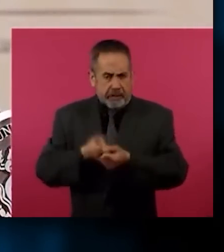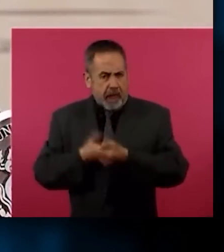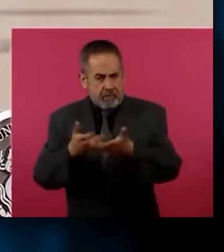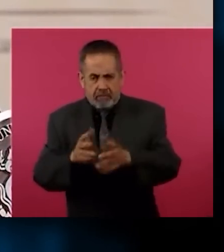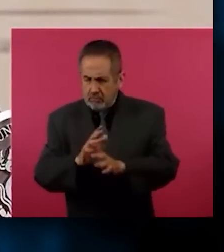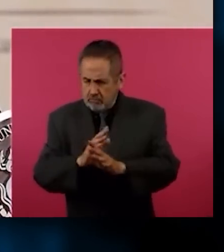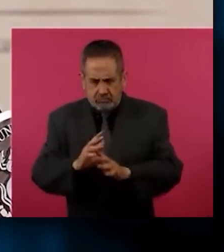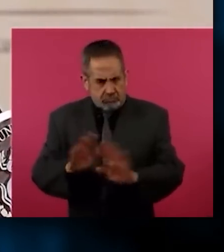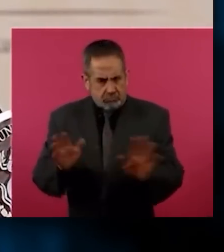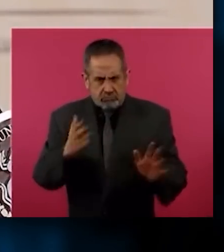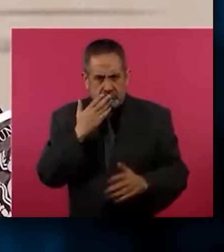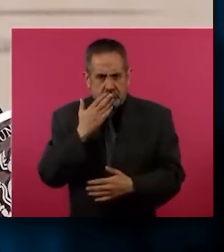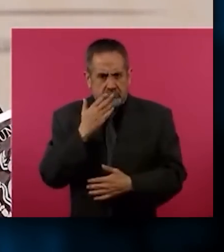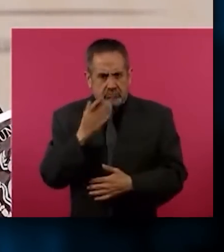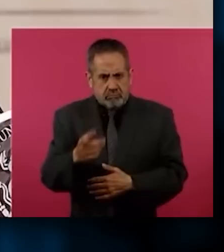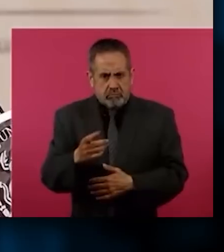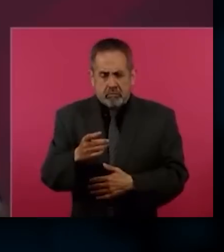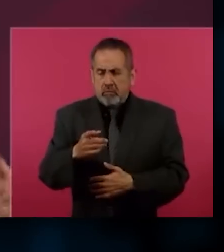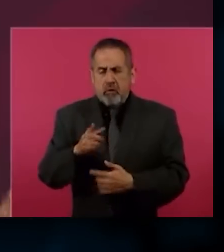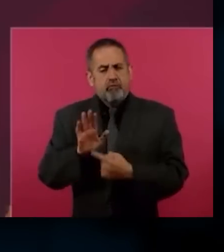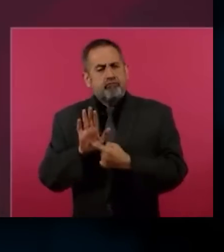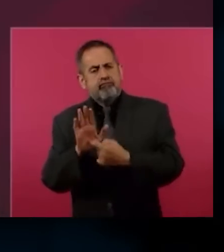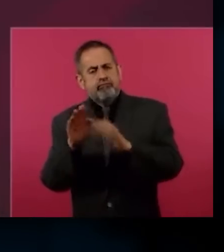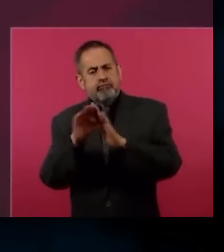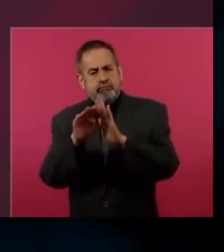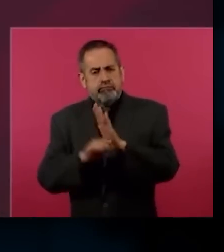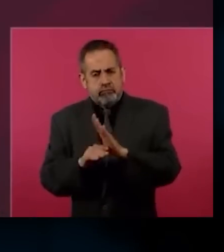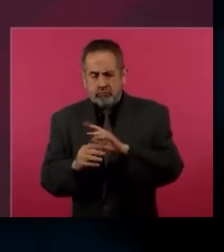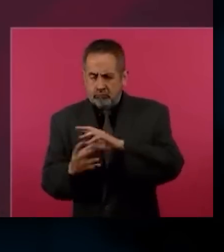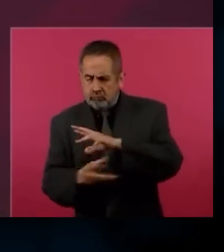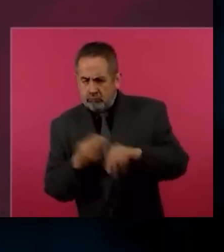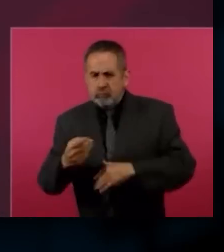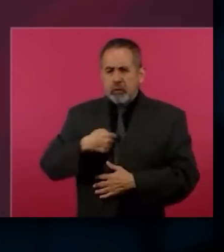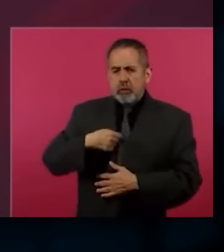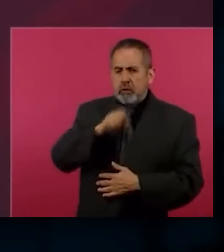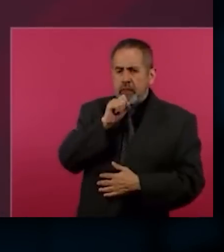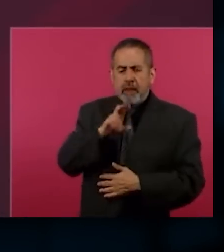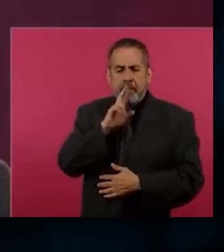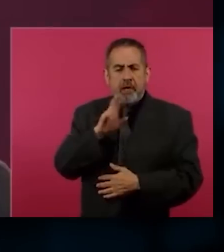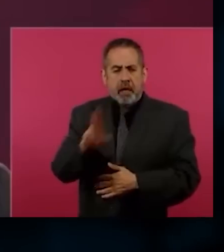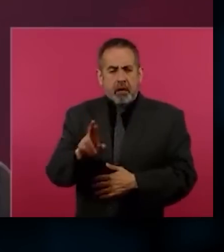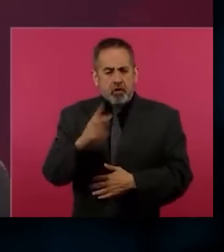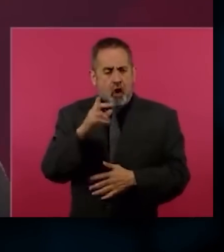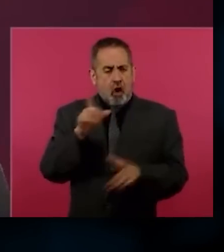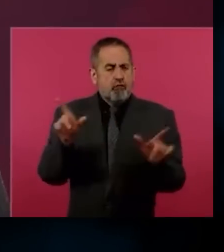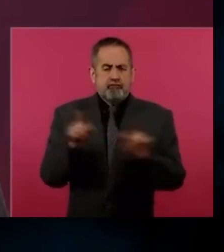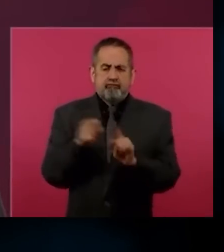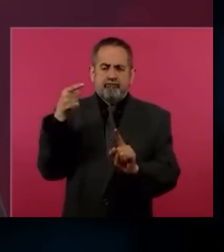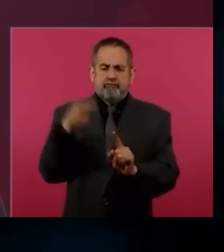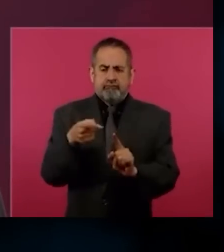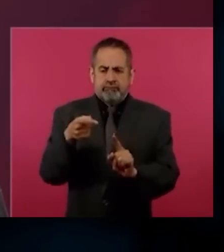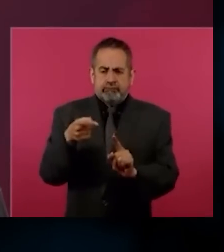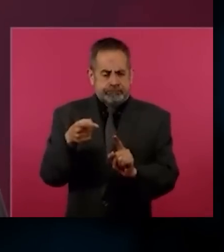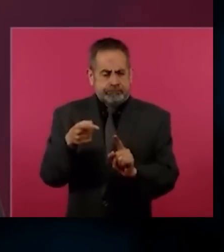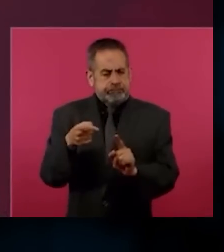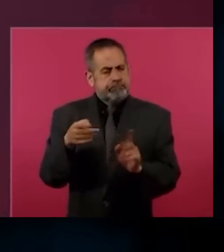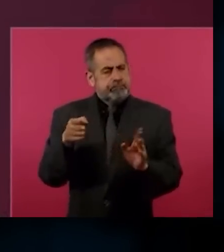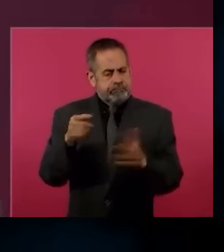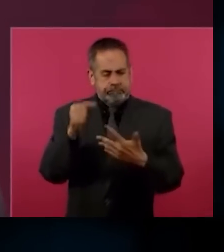¿no?, de exponer las cosas, y yo también, de acotar y